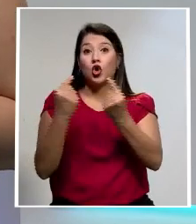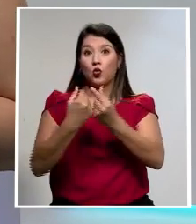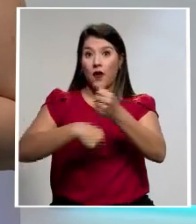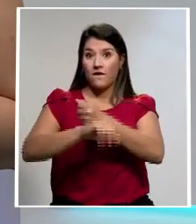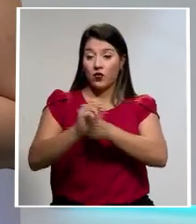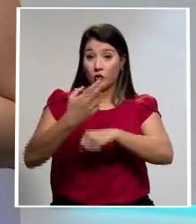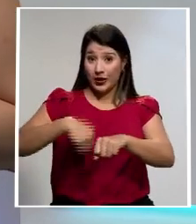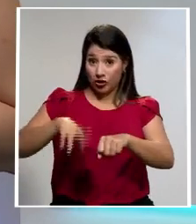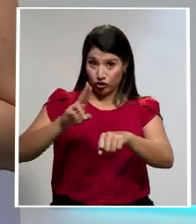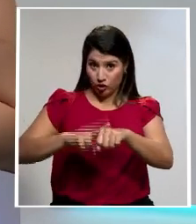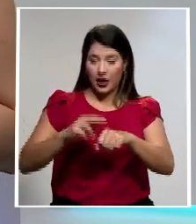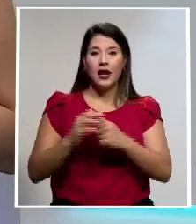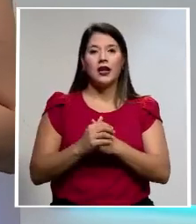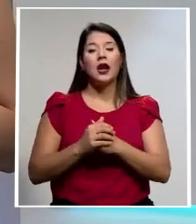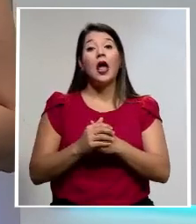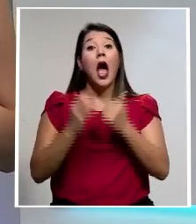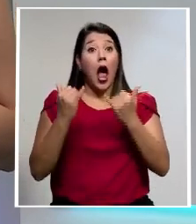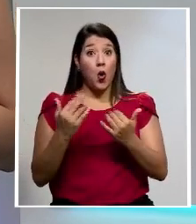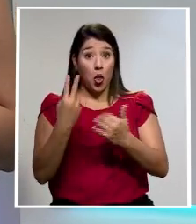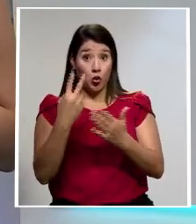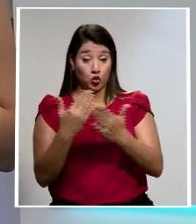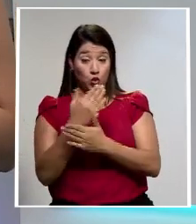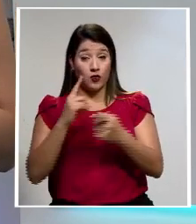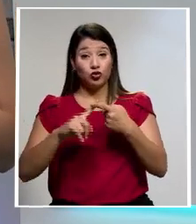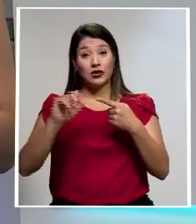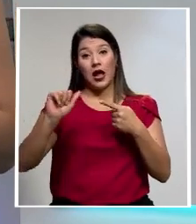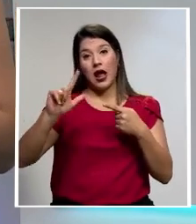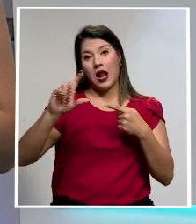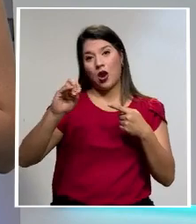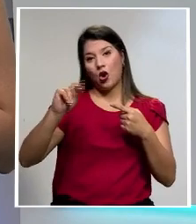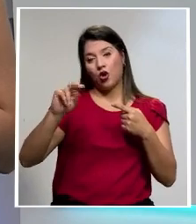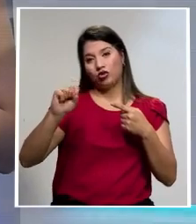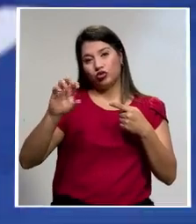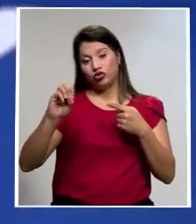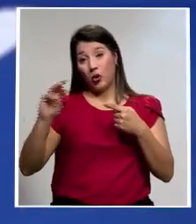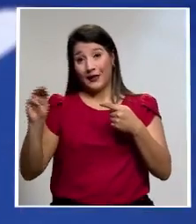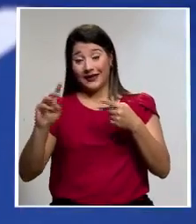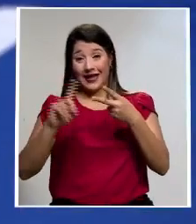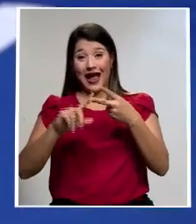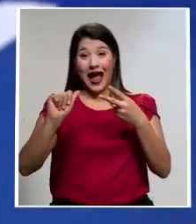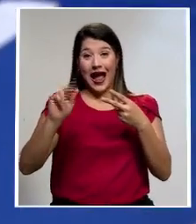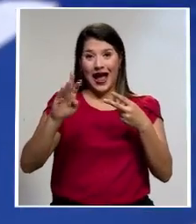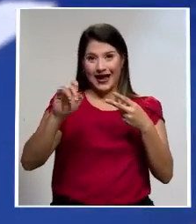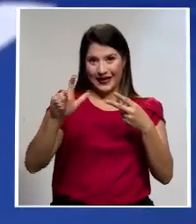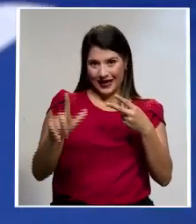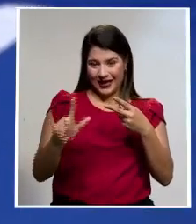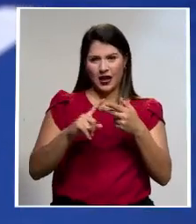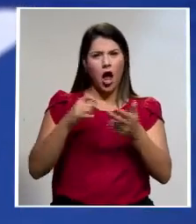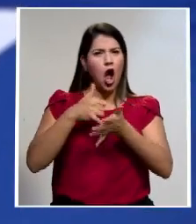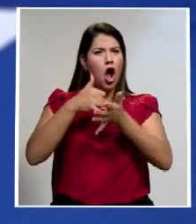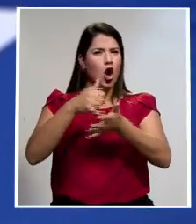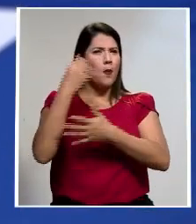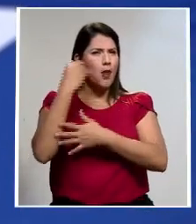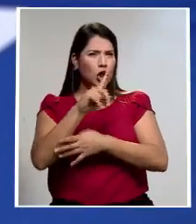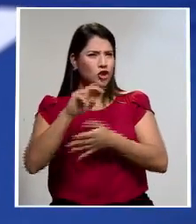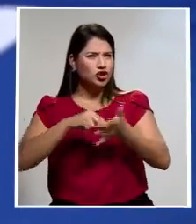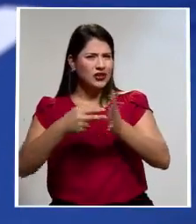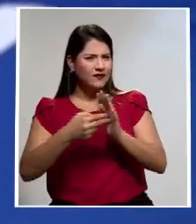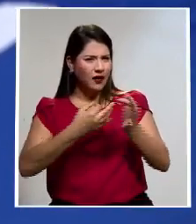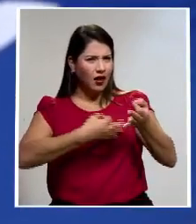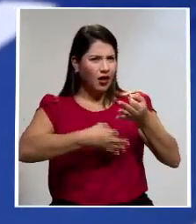en el equipo, Alonso Martínez y Ariel Lassiter. La Copa de Oro no necesariamente ha significado el cambio generacional